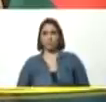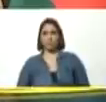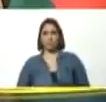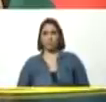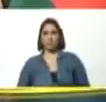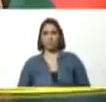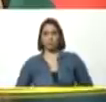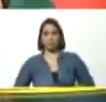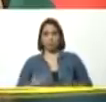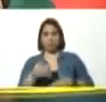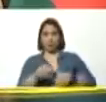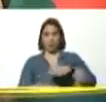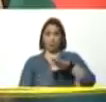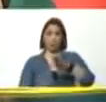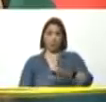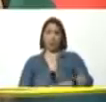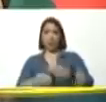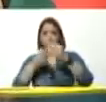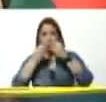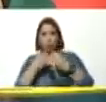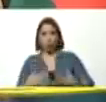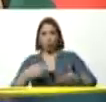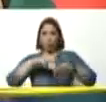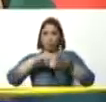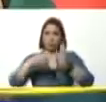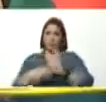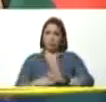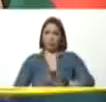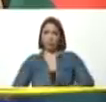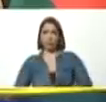estamos dando un paso bueno, significativo,